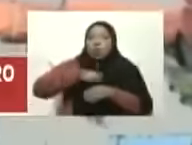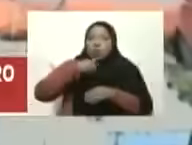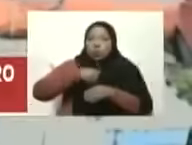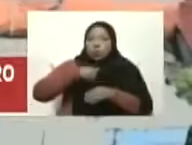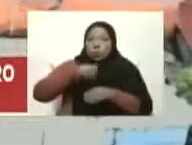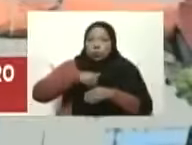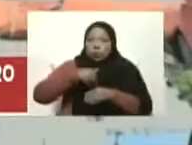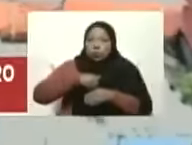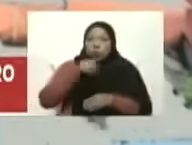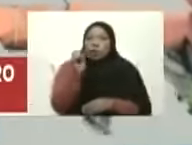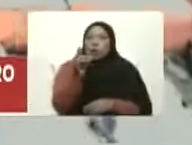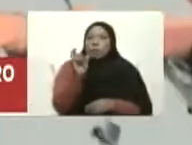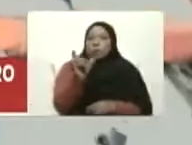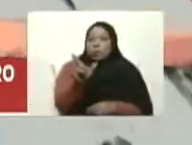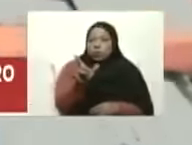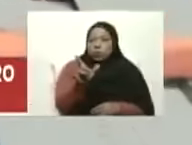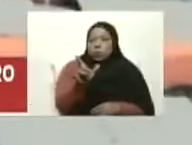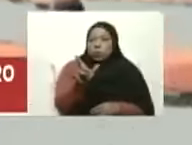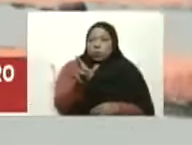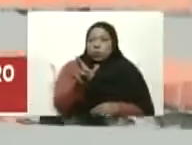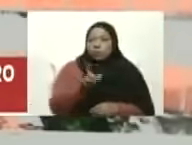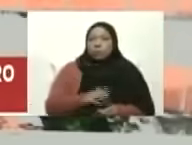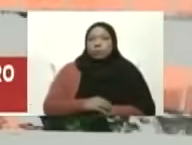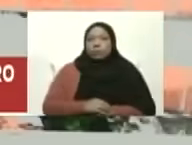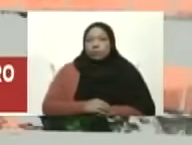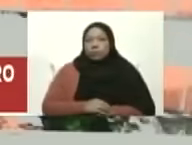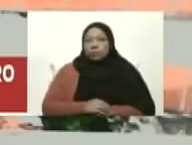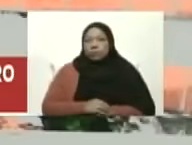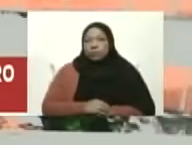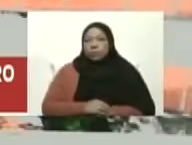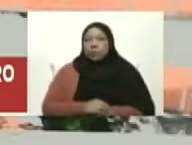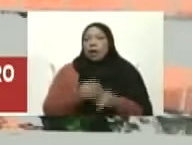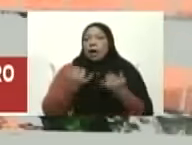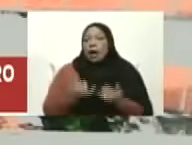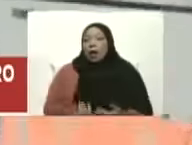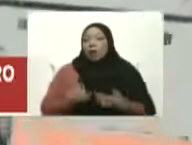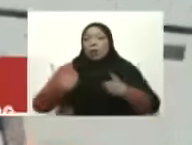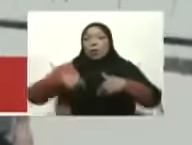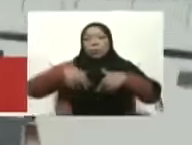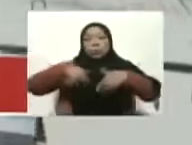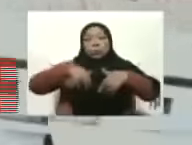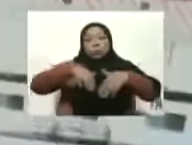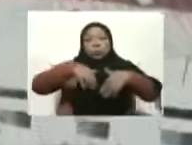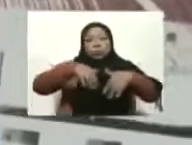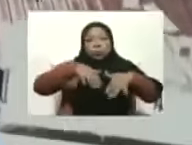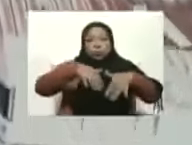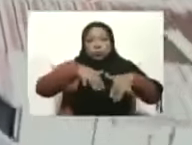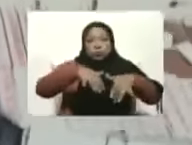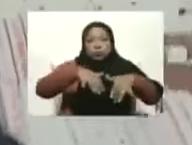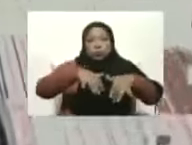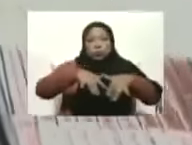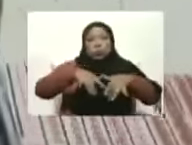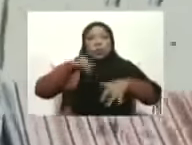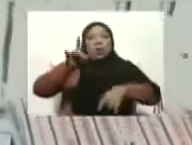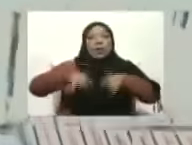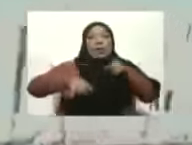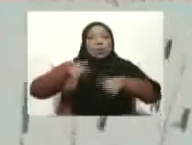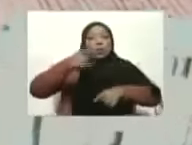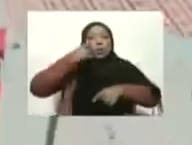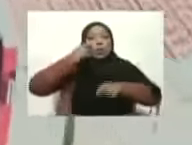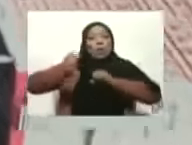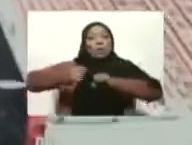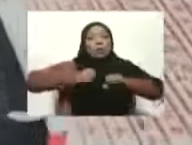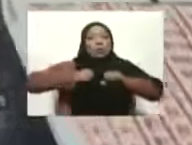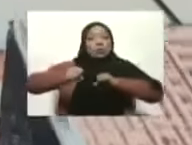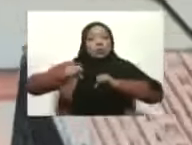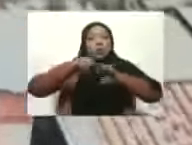Partido Socialista Unido de Venezuela. Además, en esta movilización también podemos ver no solamente la organización del poder